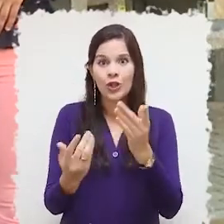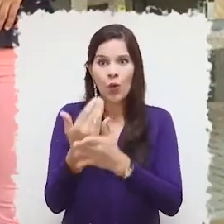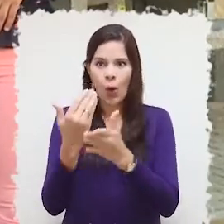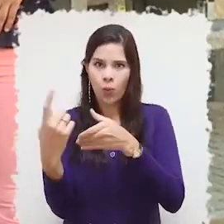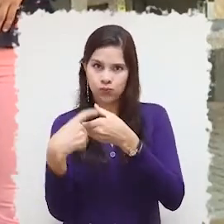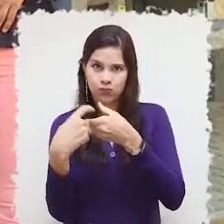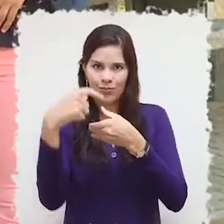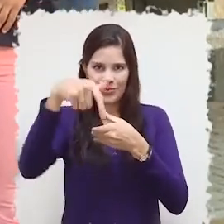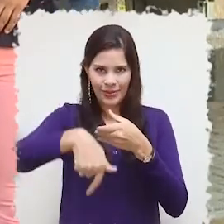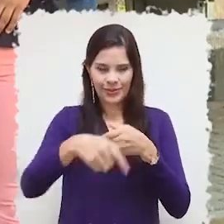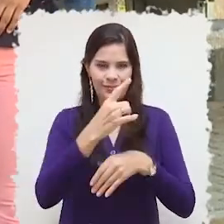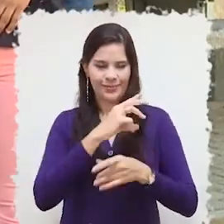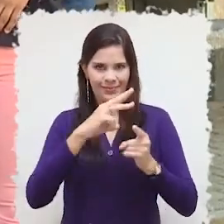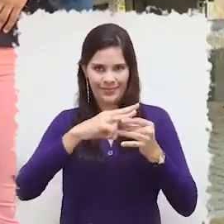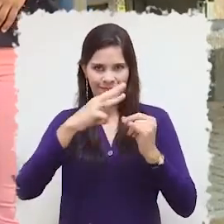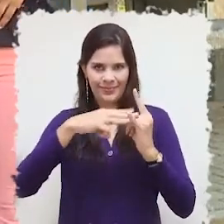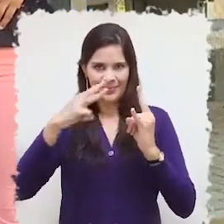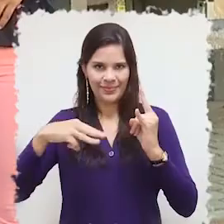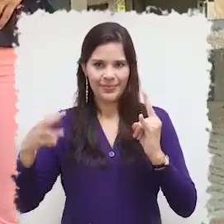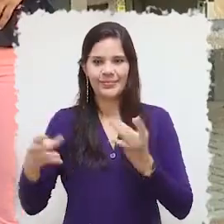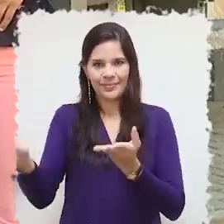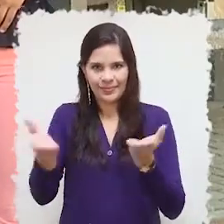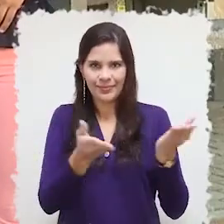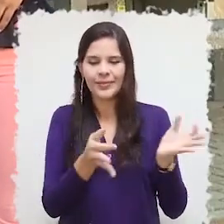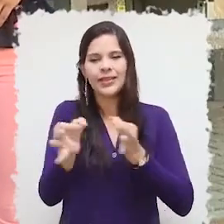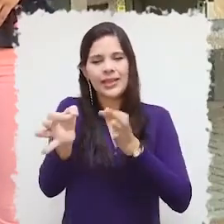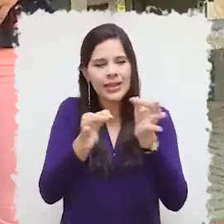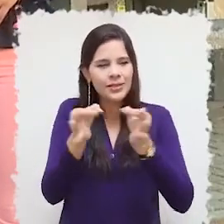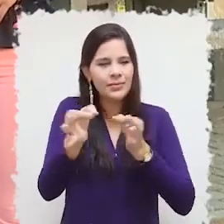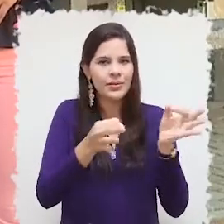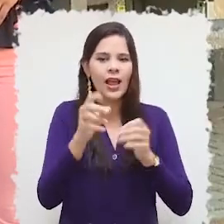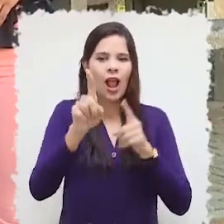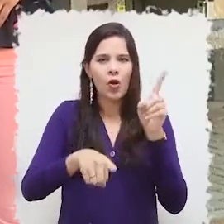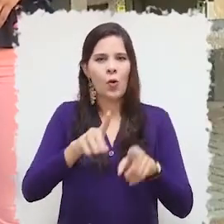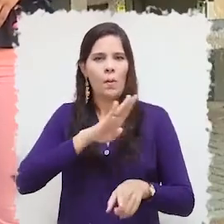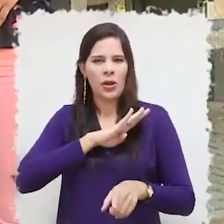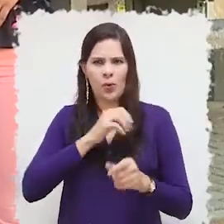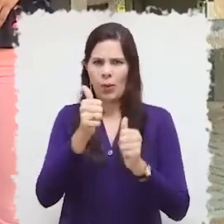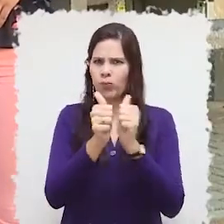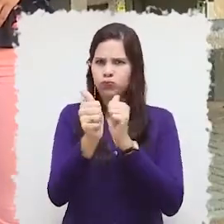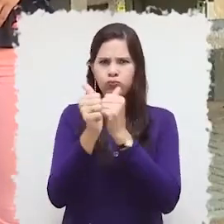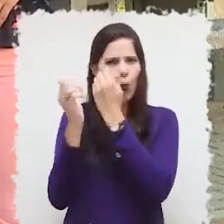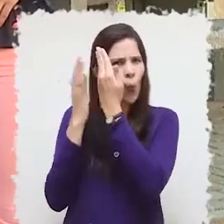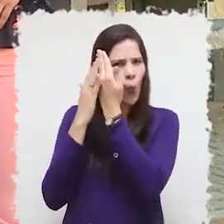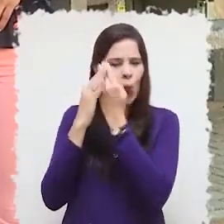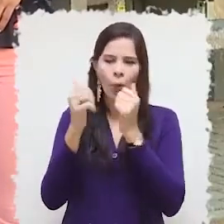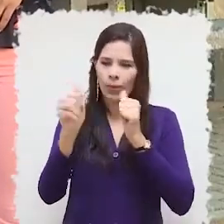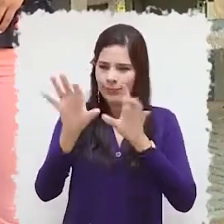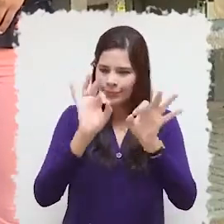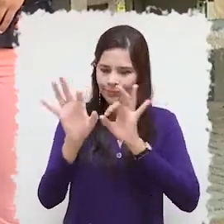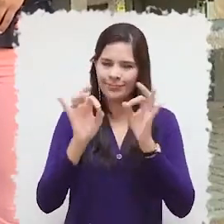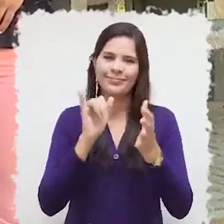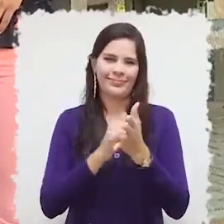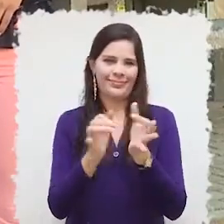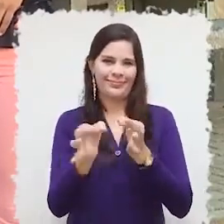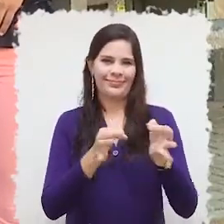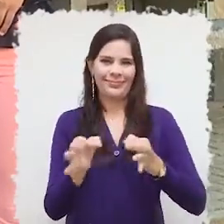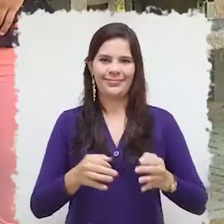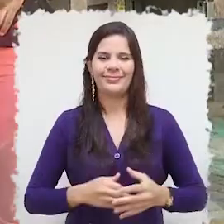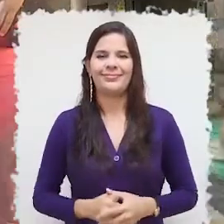aspirantes a Talento Magdalena. El proceso académico que otorgará cupos directos a bachilleres con los mejores resultados en las pruebas Saber